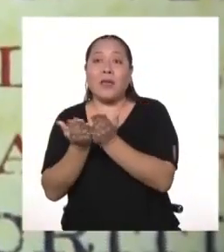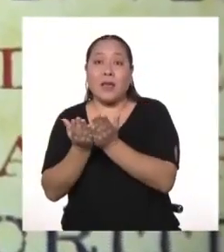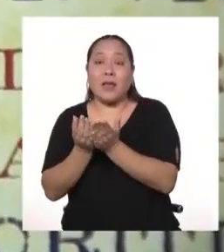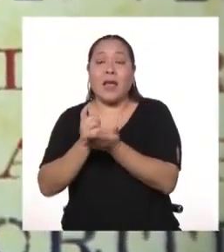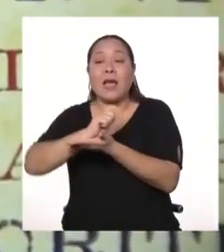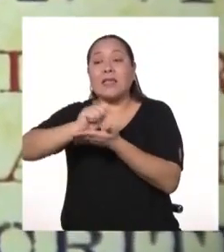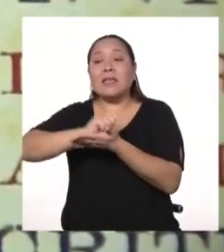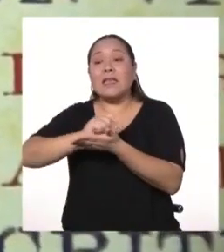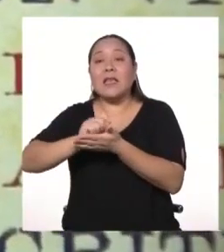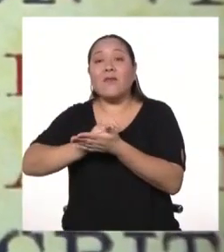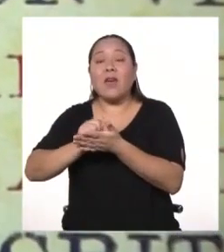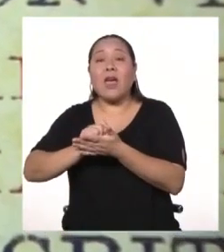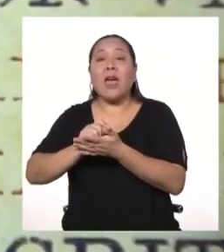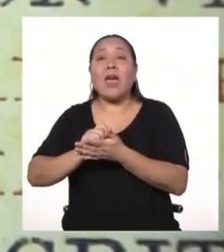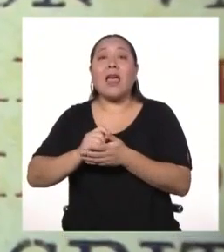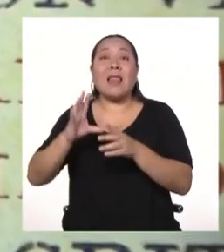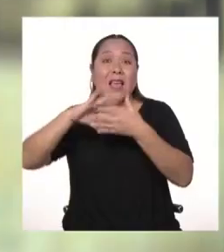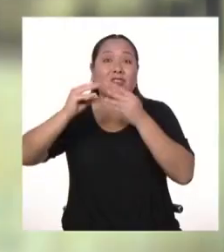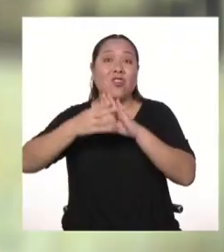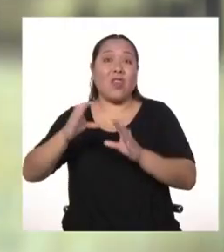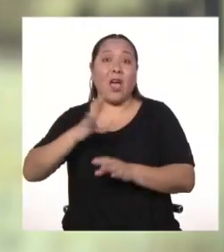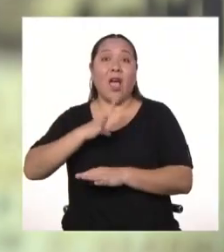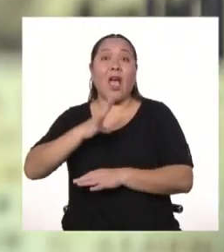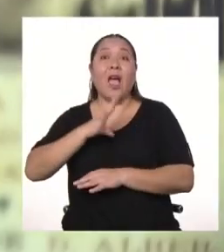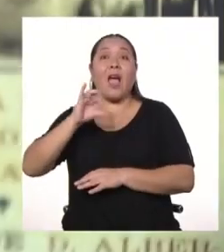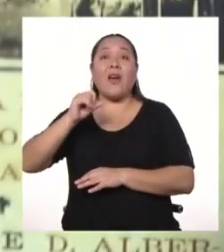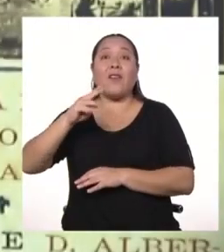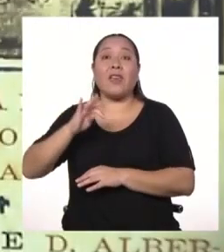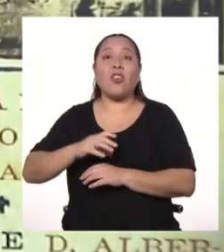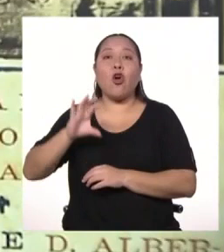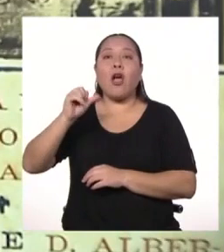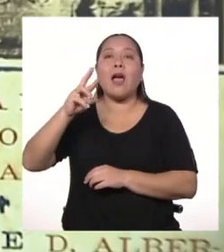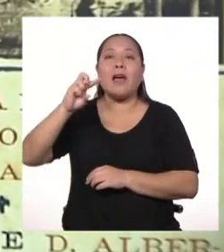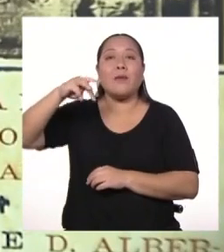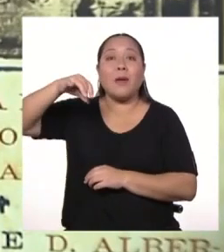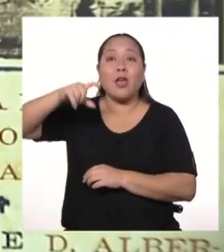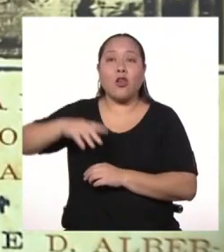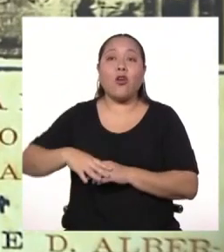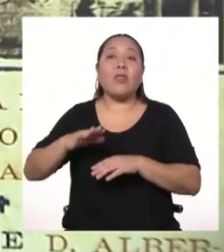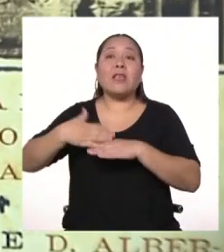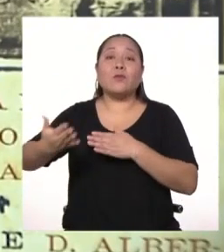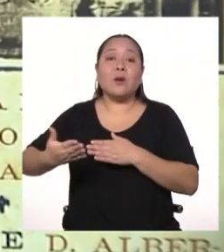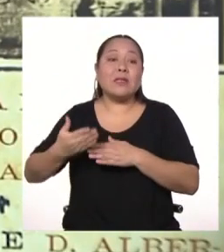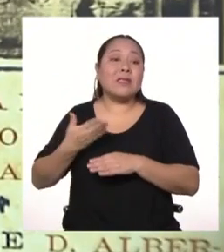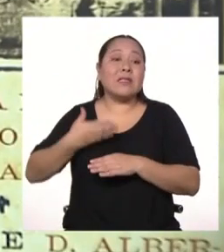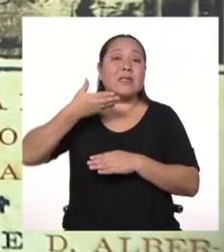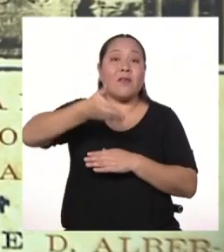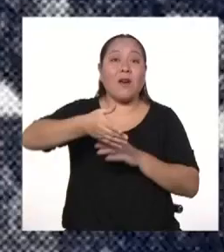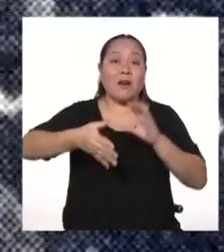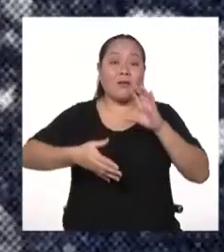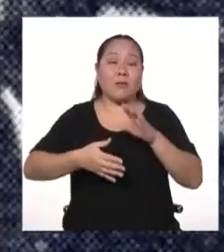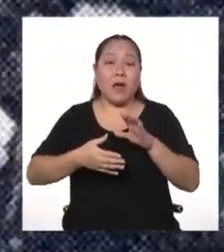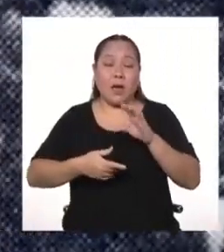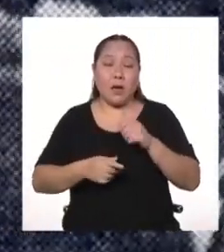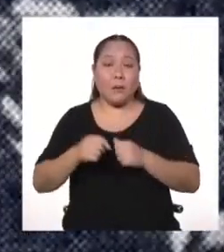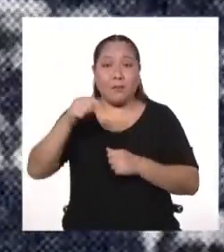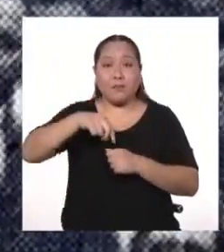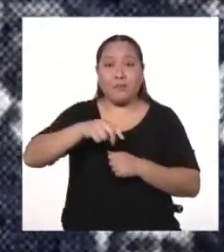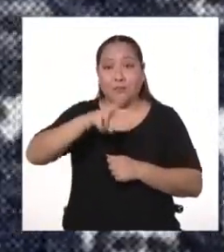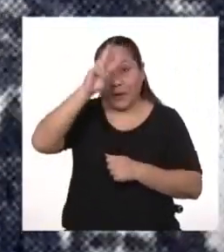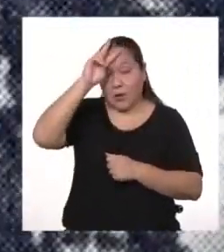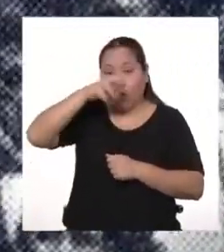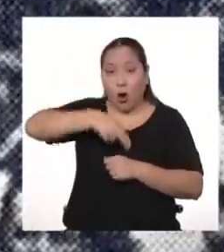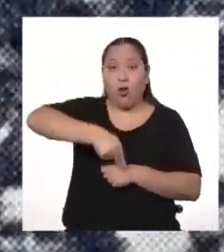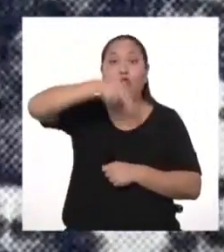Caballero Carmelo. Luego, hace una gira por el norte del país dictando conferencias. Visita lugares